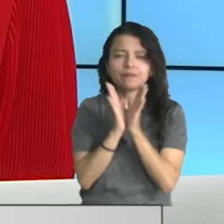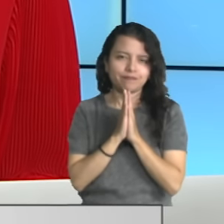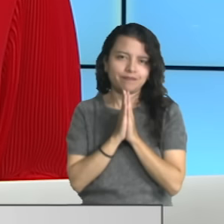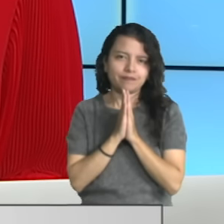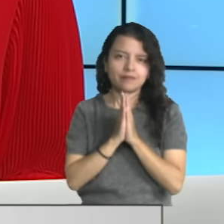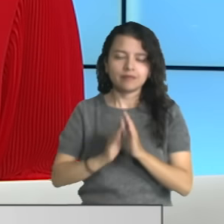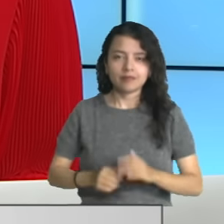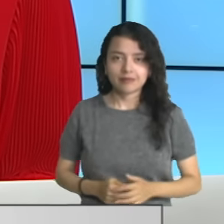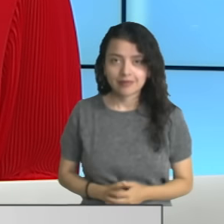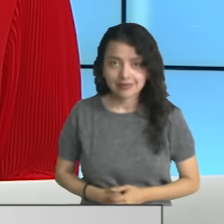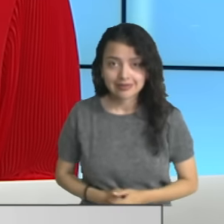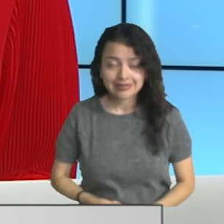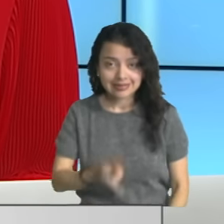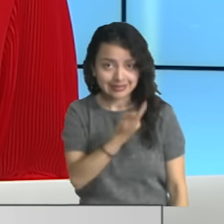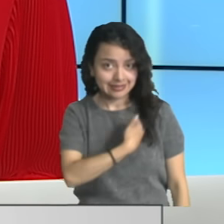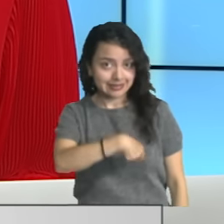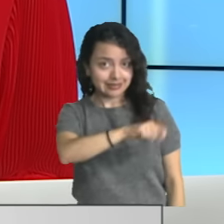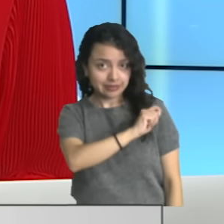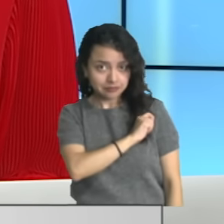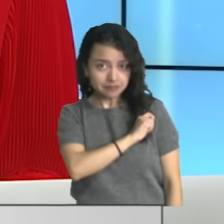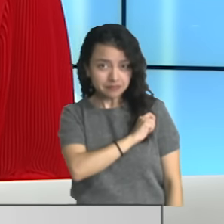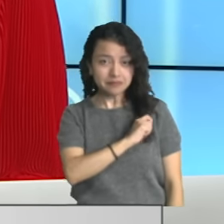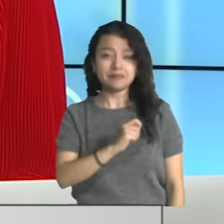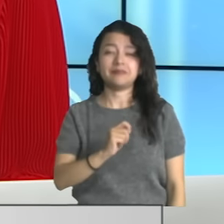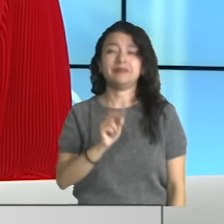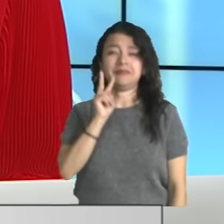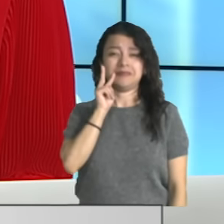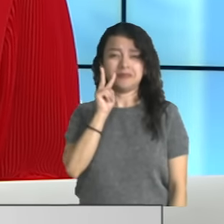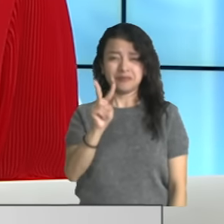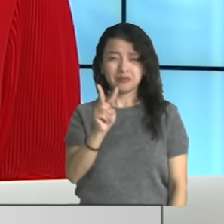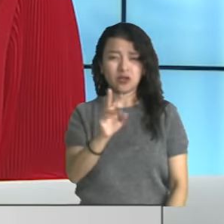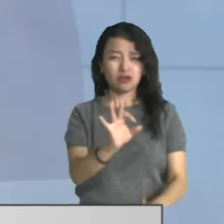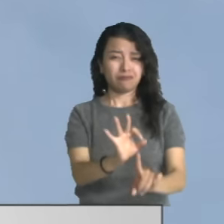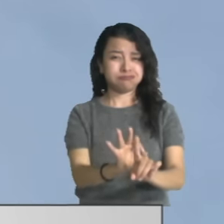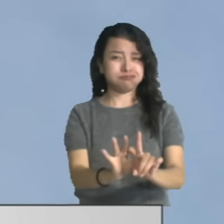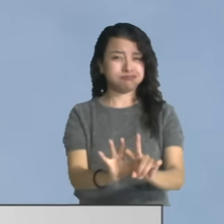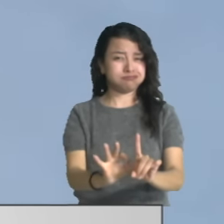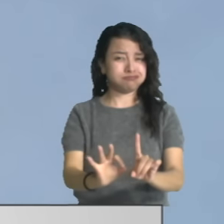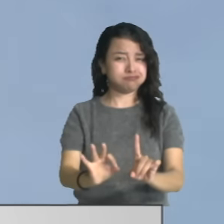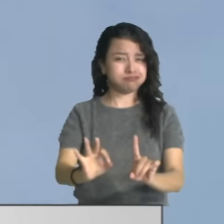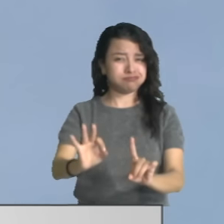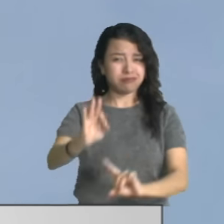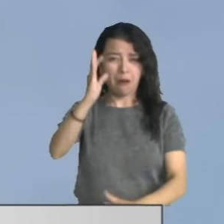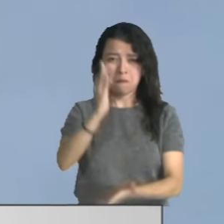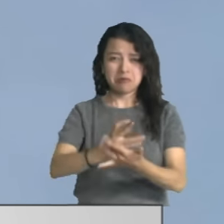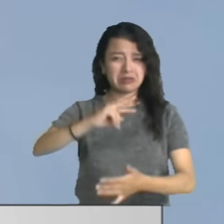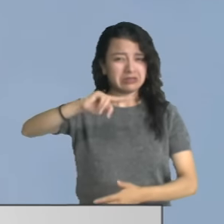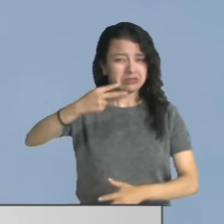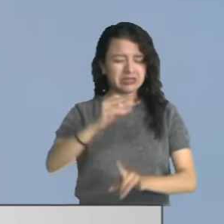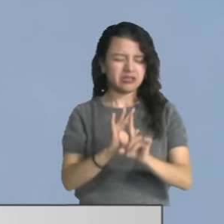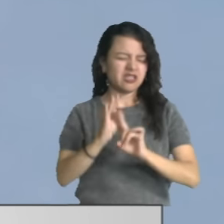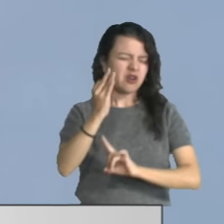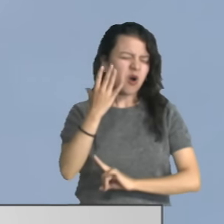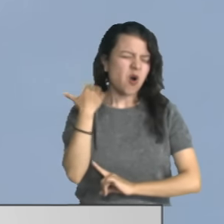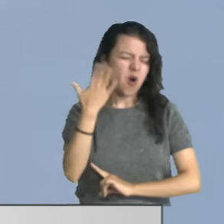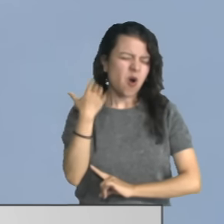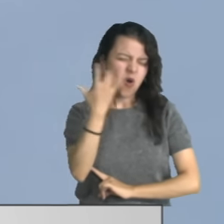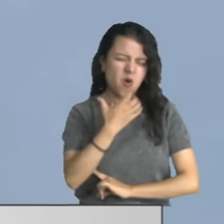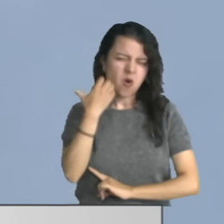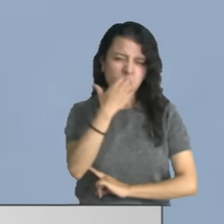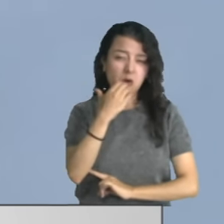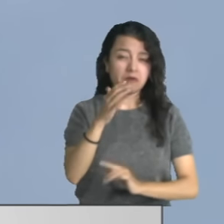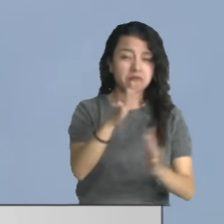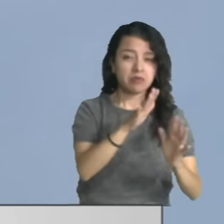Y en España se registra la segunda ola de calor de esta temporada de verano. El país europeo lidia con temperaturas que oscilarán entre